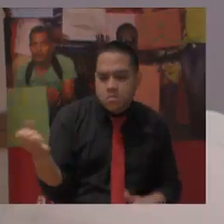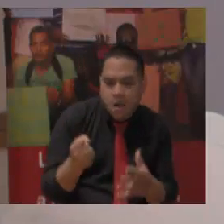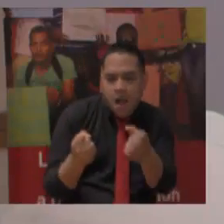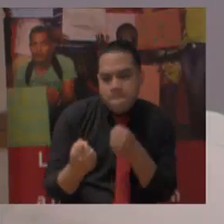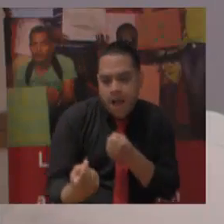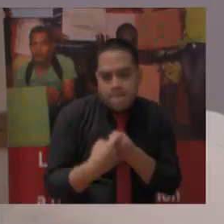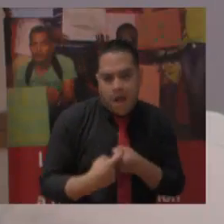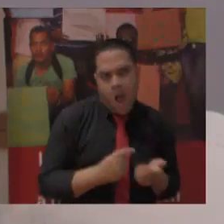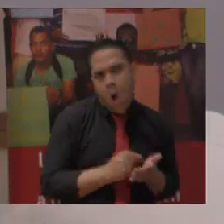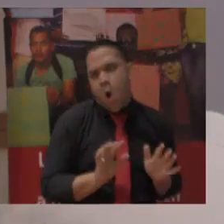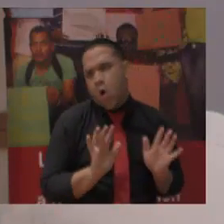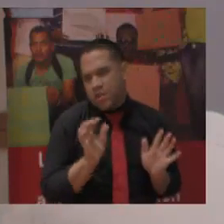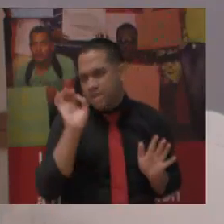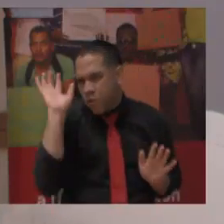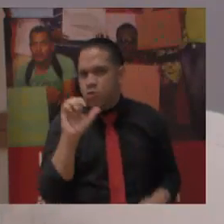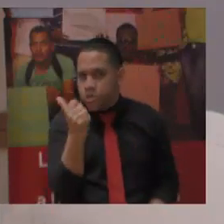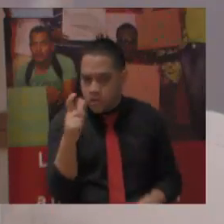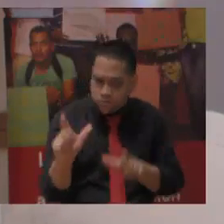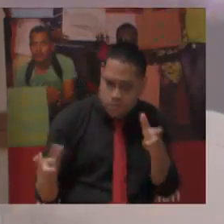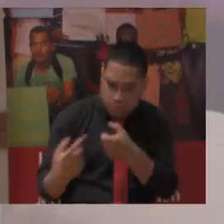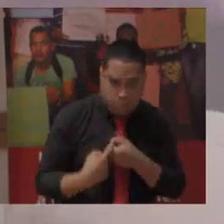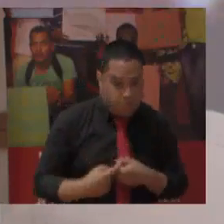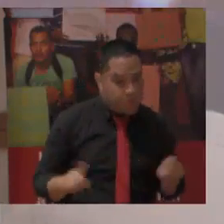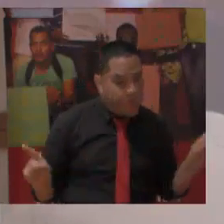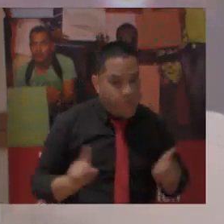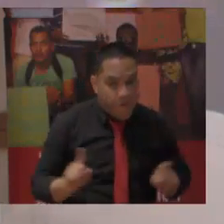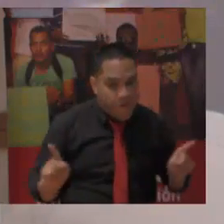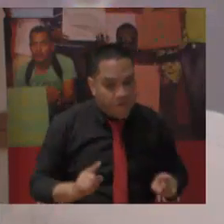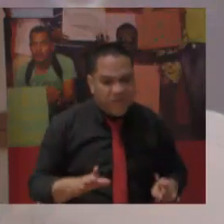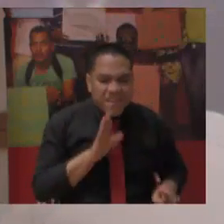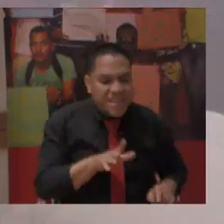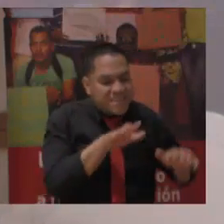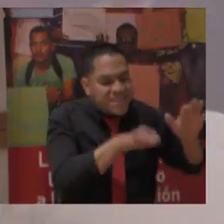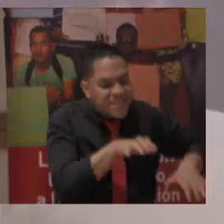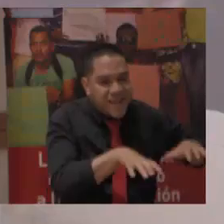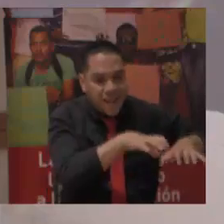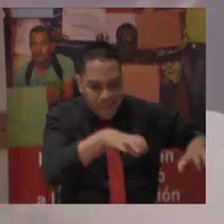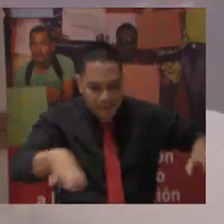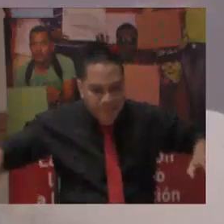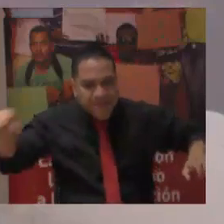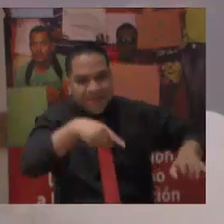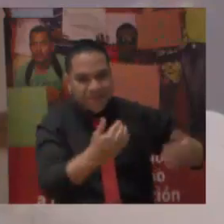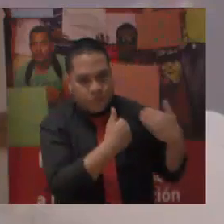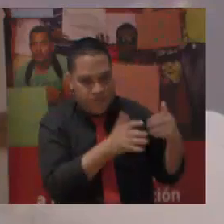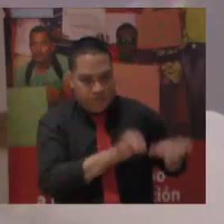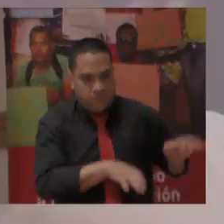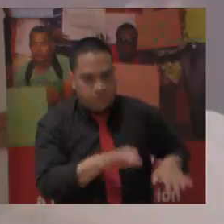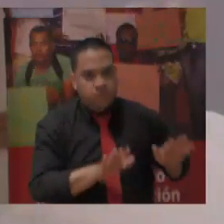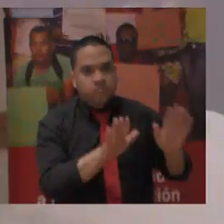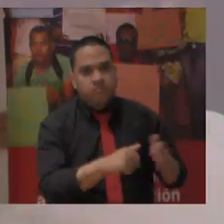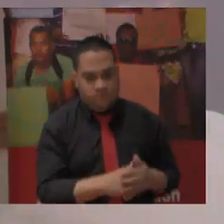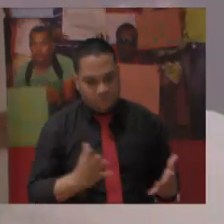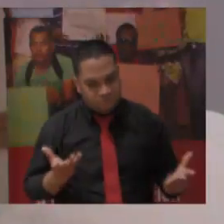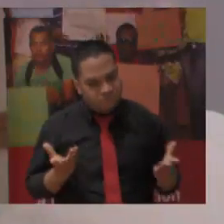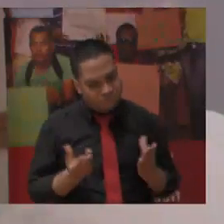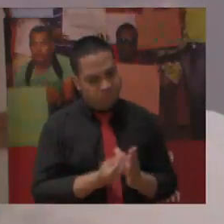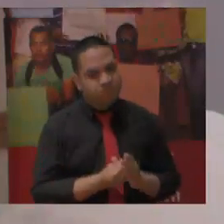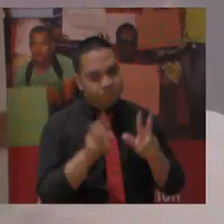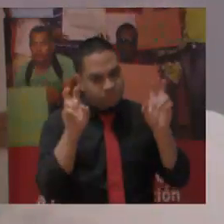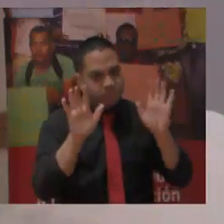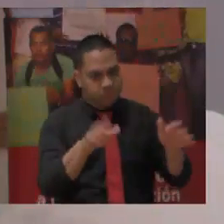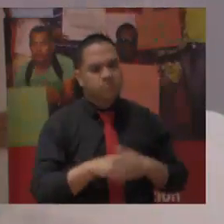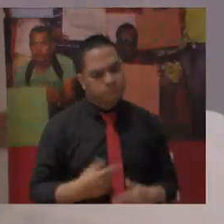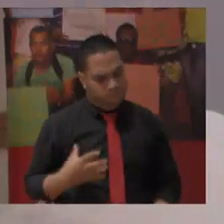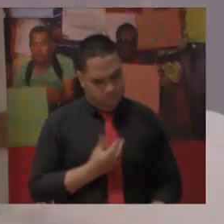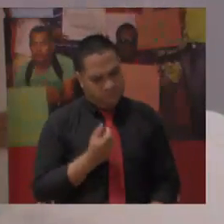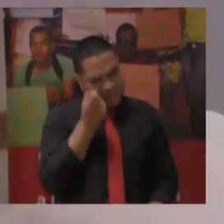si contrato 10. Esto tiene que ser un tema de todas las secretarías. Esto tiene que ser realmente un tema de inclusión, donde